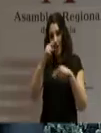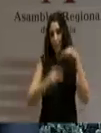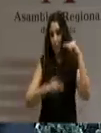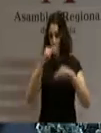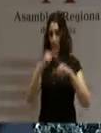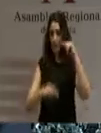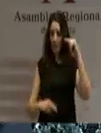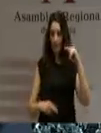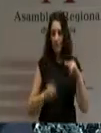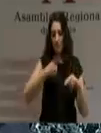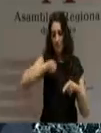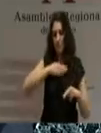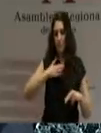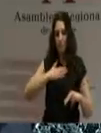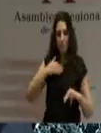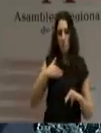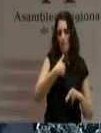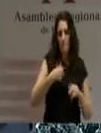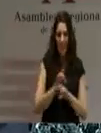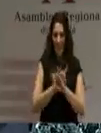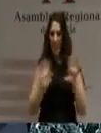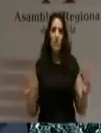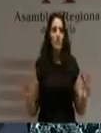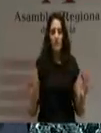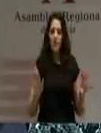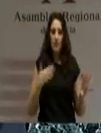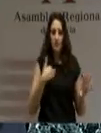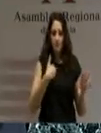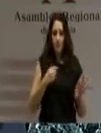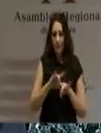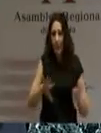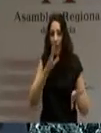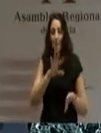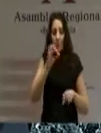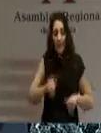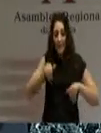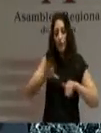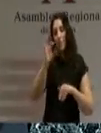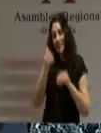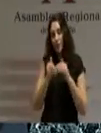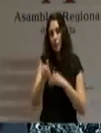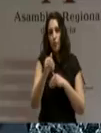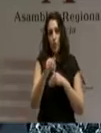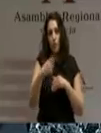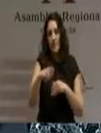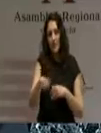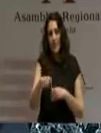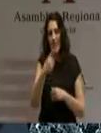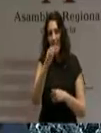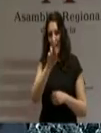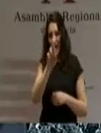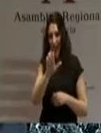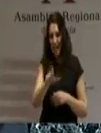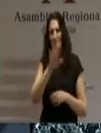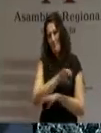creo que nuestra posición ha sido absolutamente clara y la del candidato y futuro presidente Alberto Arre mucho más. Yo